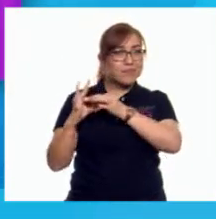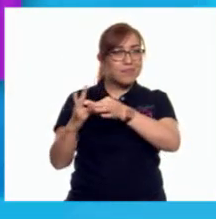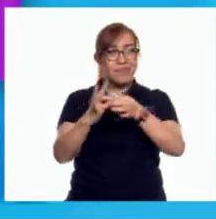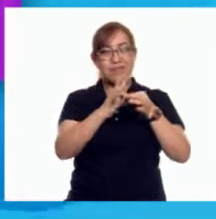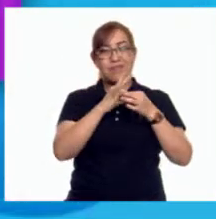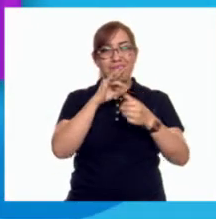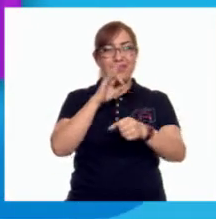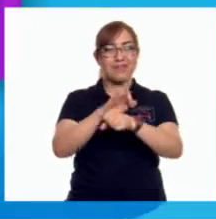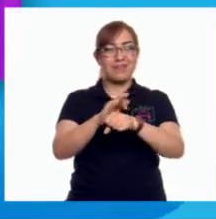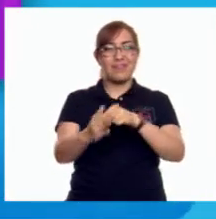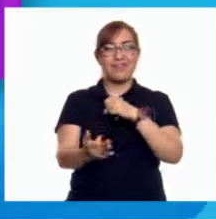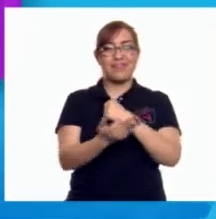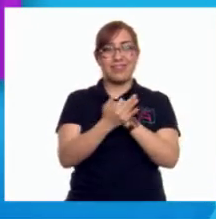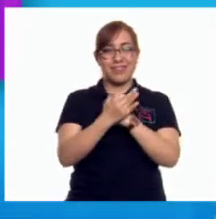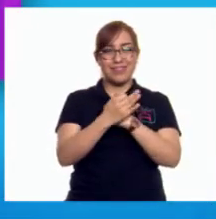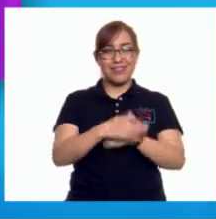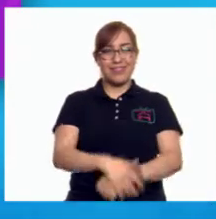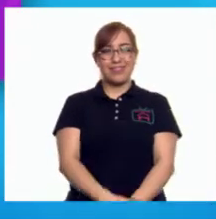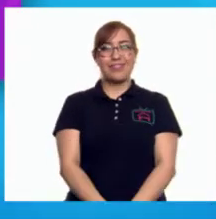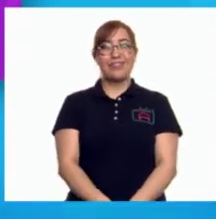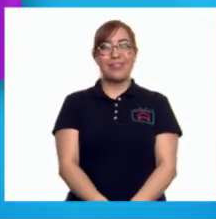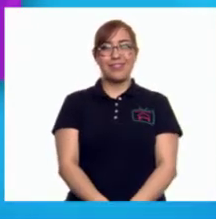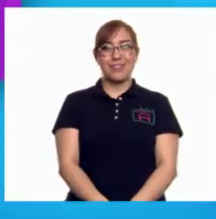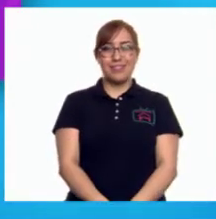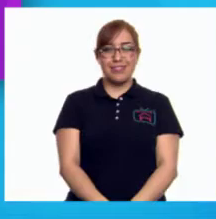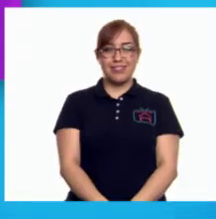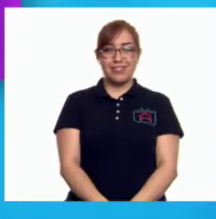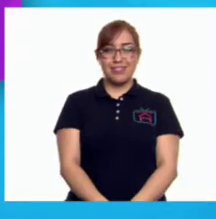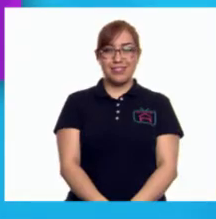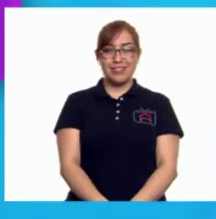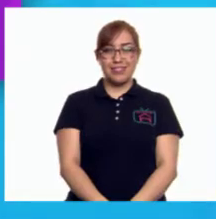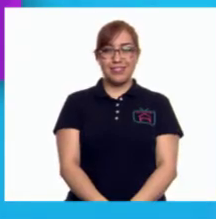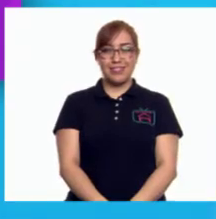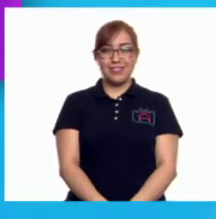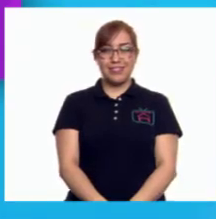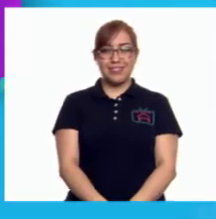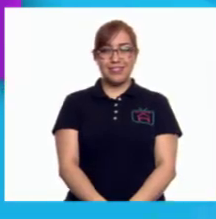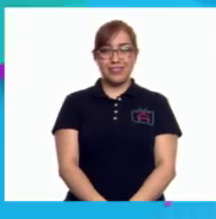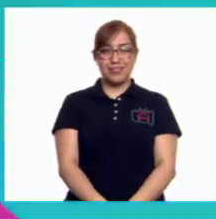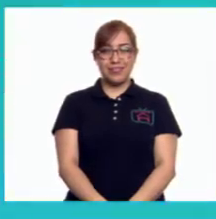virus, cuidándonos los unos a los otros.